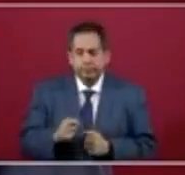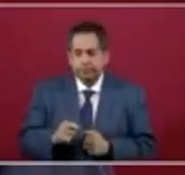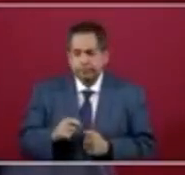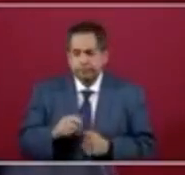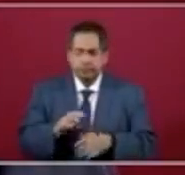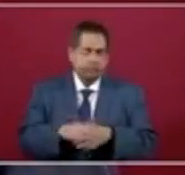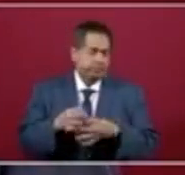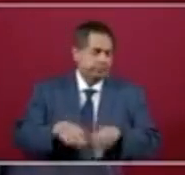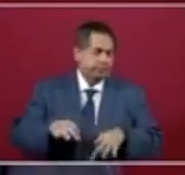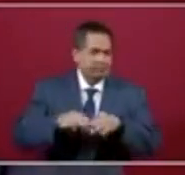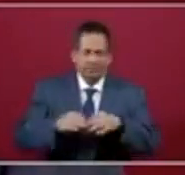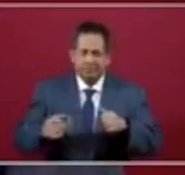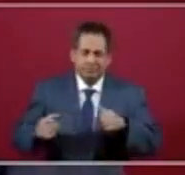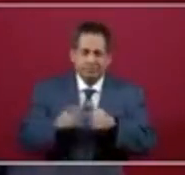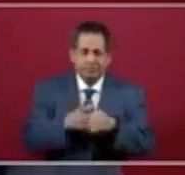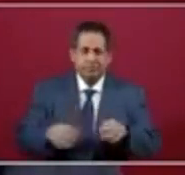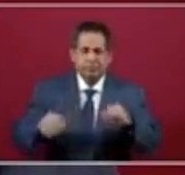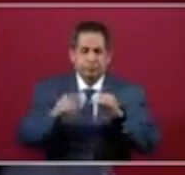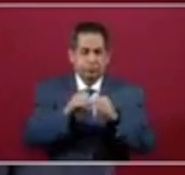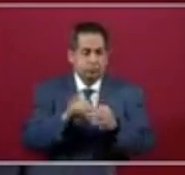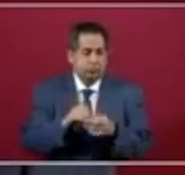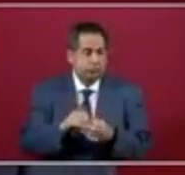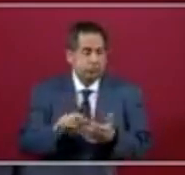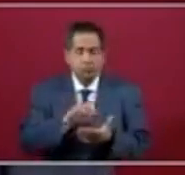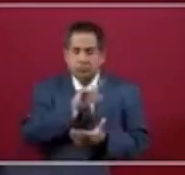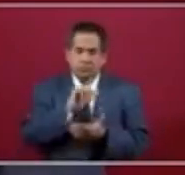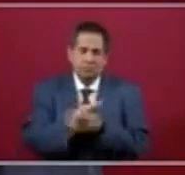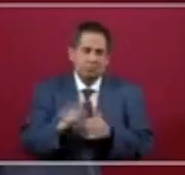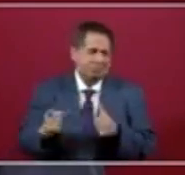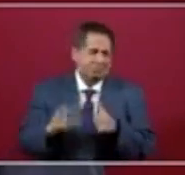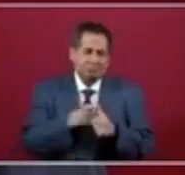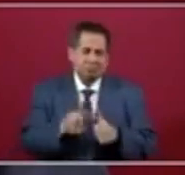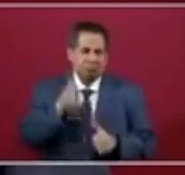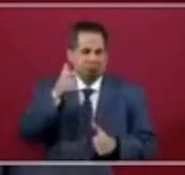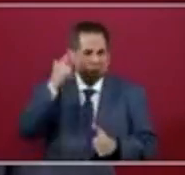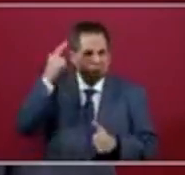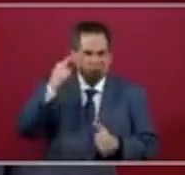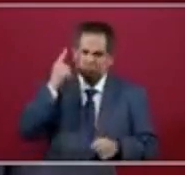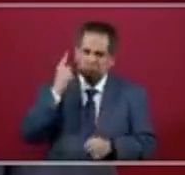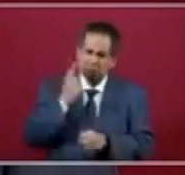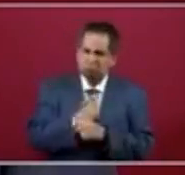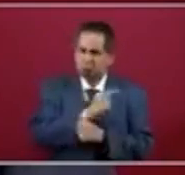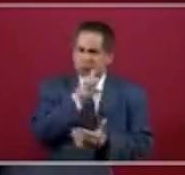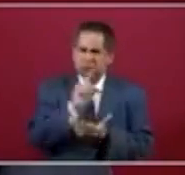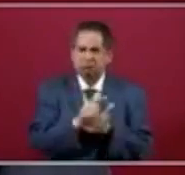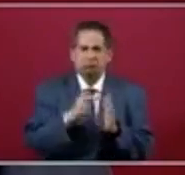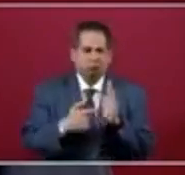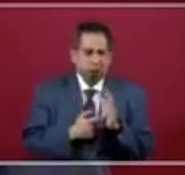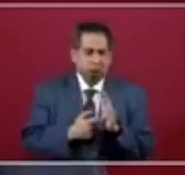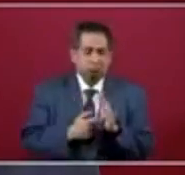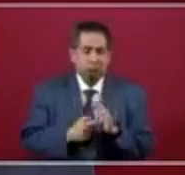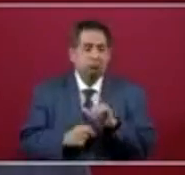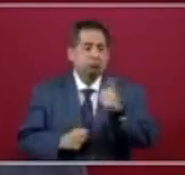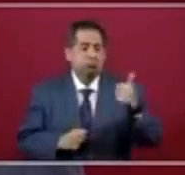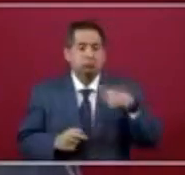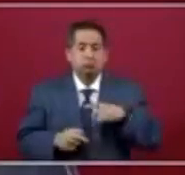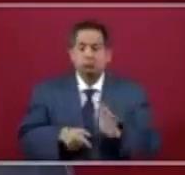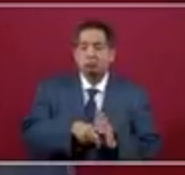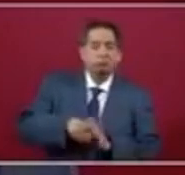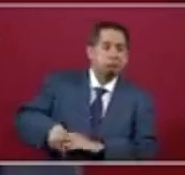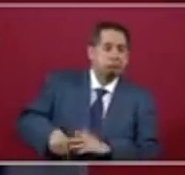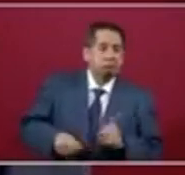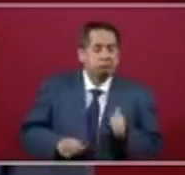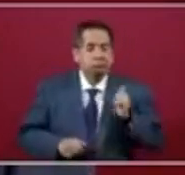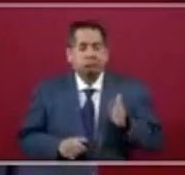máxima, el criterio de que al margen de la ley nada y por encima de la ley nadie,